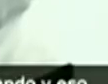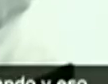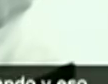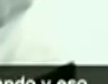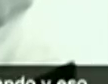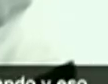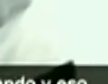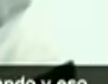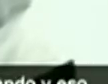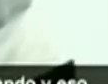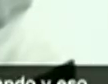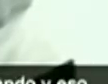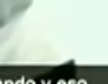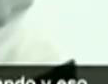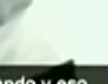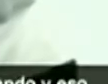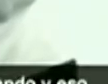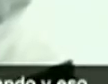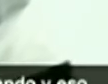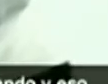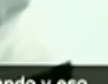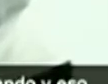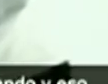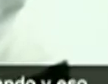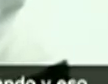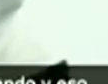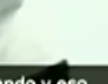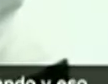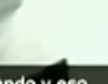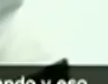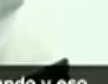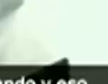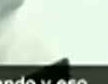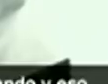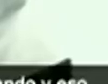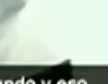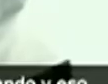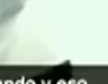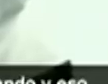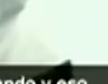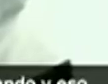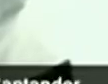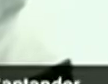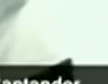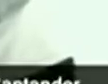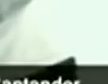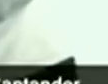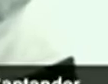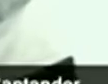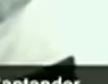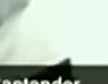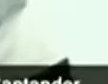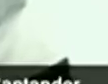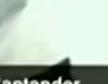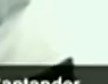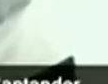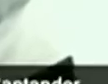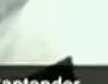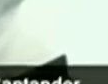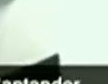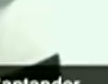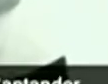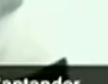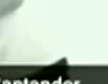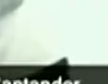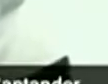De ahí pasan a Guaidó, que pasa corriendo y saludando y eso, lo que le iban grabando. Ahí al otro lado